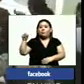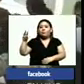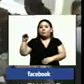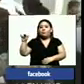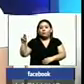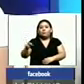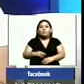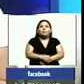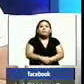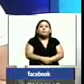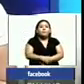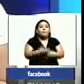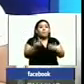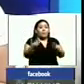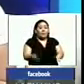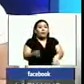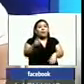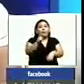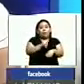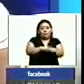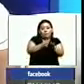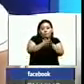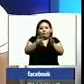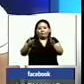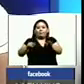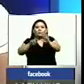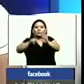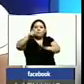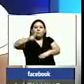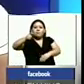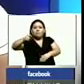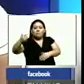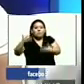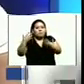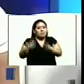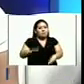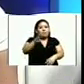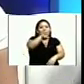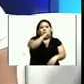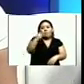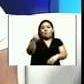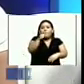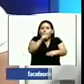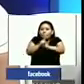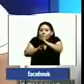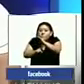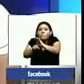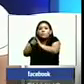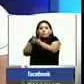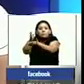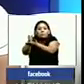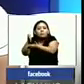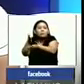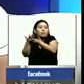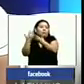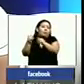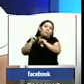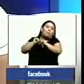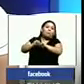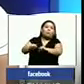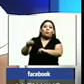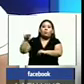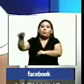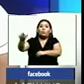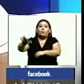América Y en un periodo De 8 meses Más de 500 migrantes Han fallecido En su intento Por llegar A un nuevo país En el